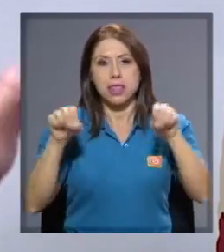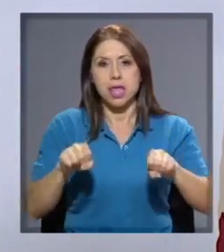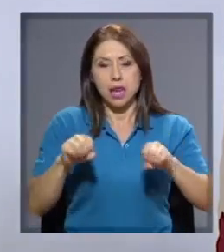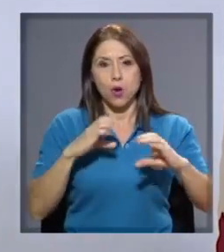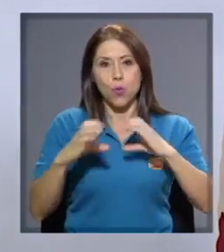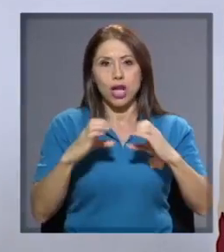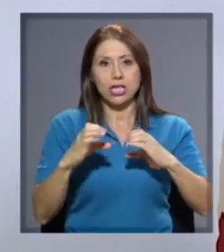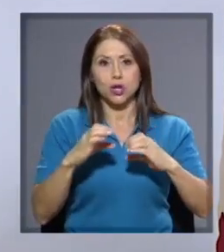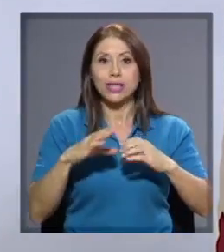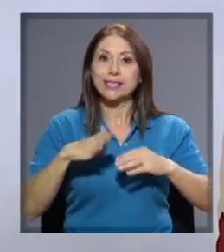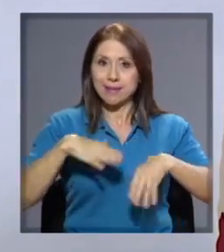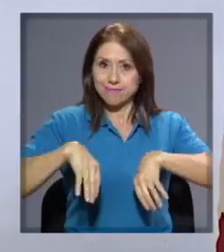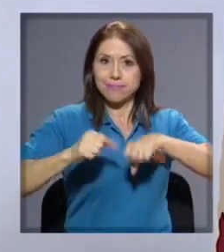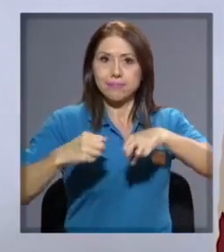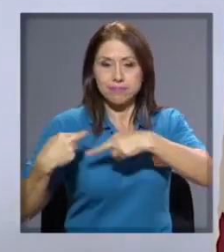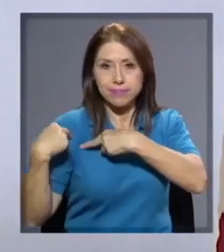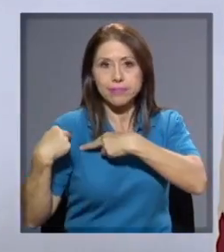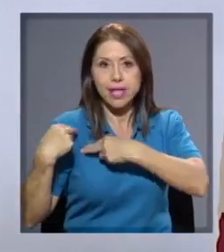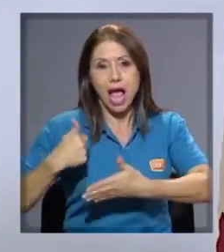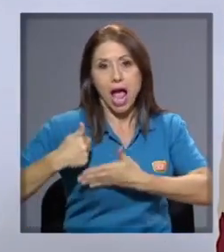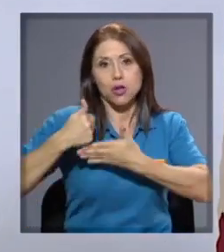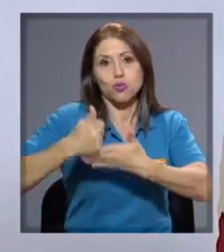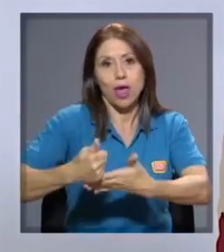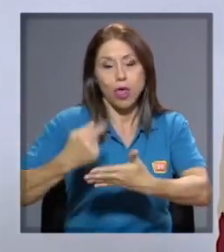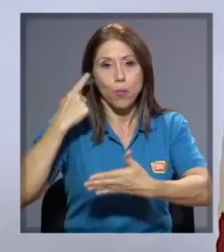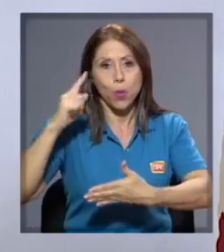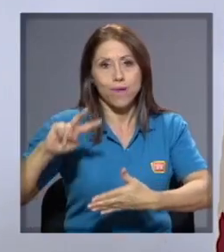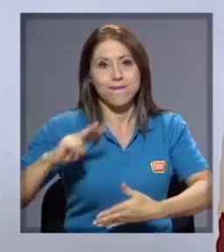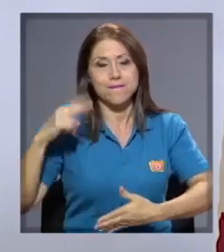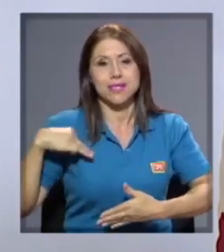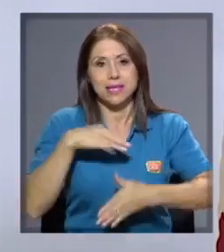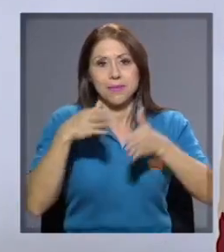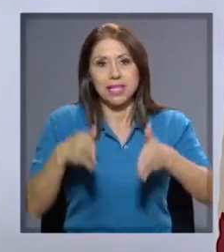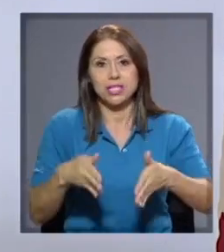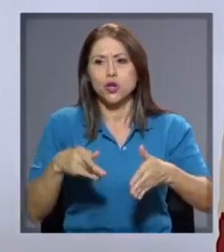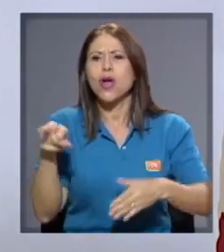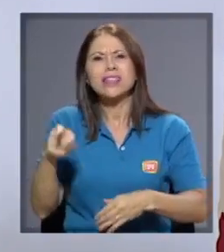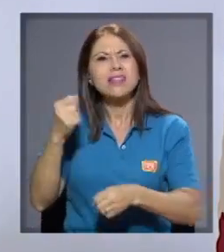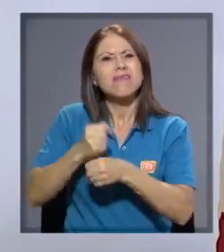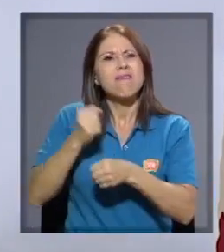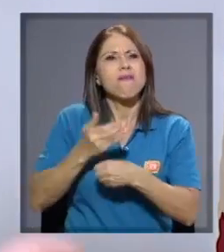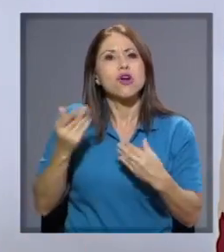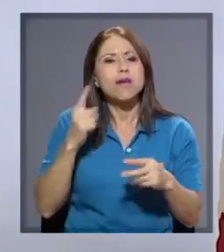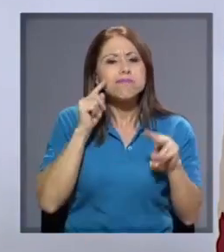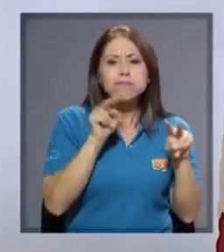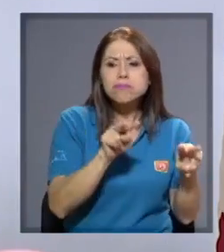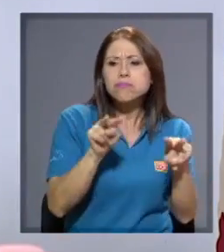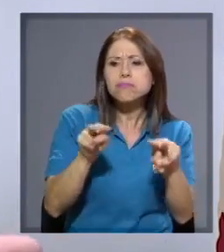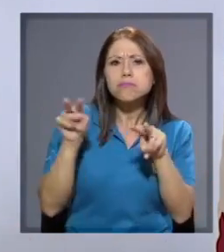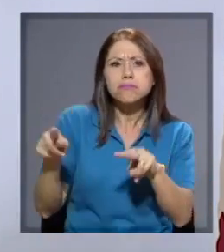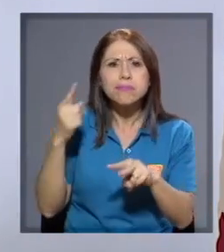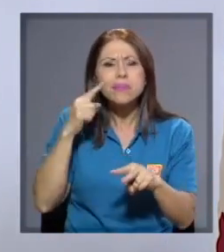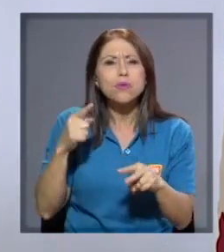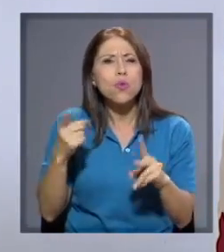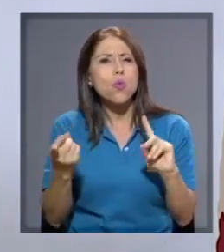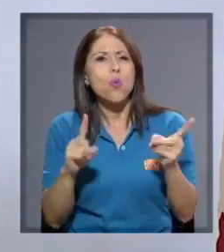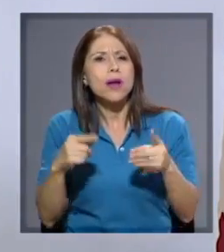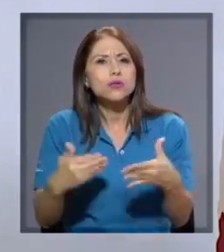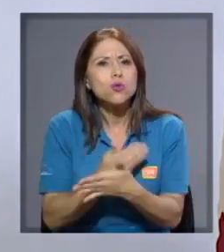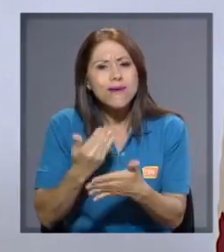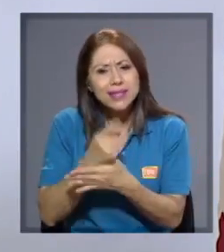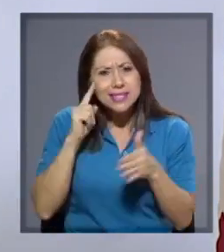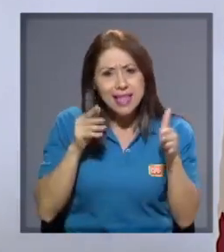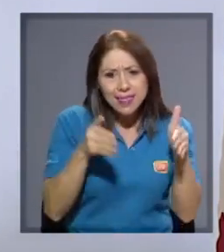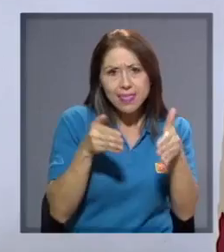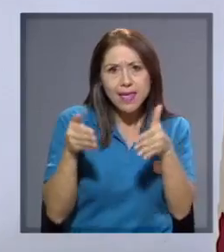a mi cargo y pues ha ayudado por el señor viceministro tiene la visión de estar valorando cuáles son las nuevas tendencias y qué